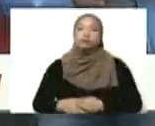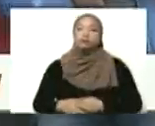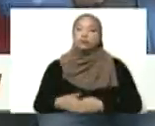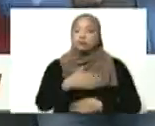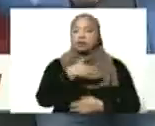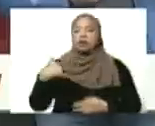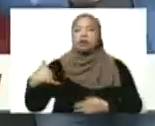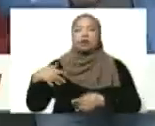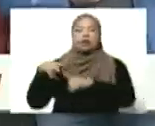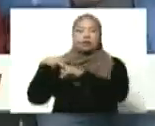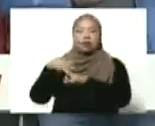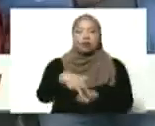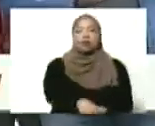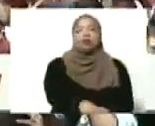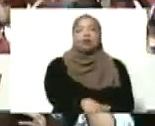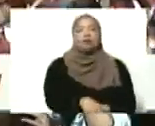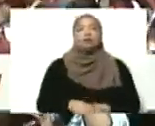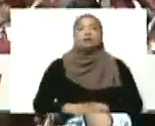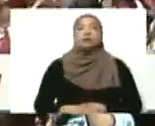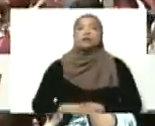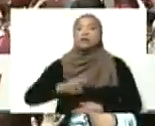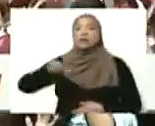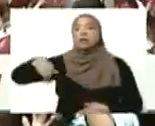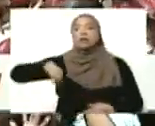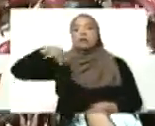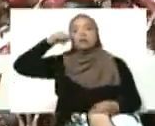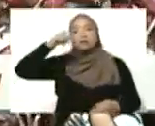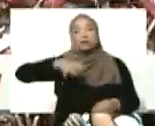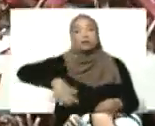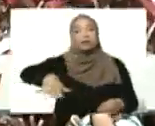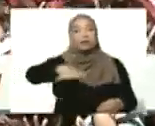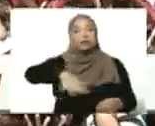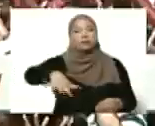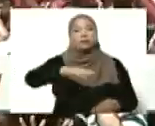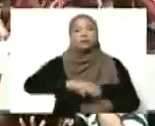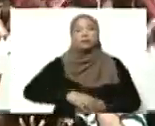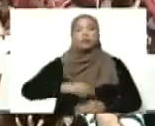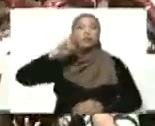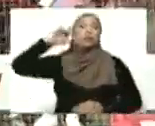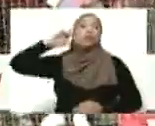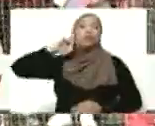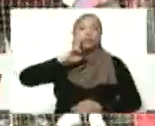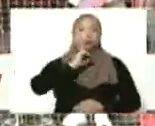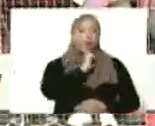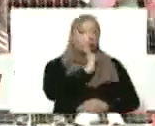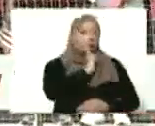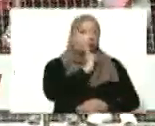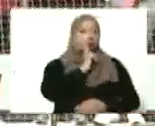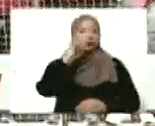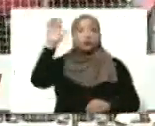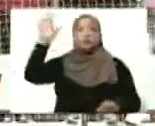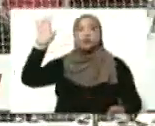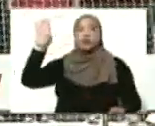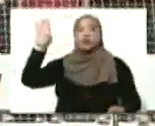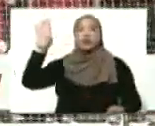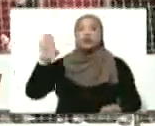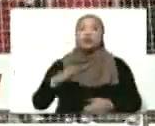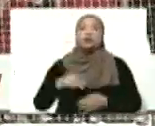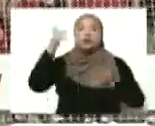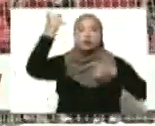quieren someter a nuestro pueblo. Por Bolívar, lo juro.